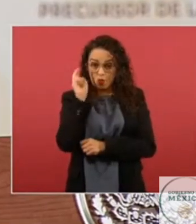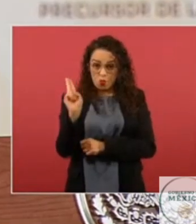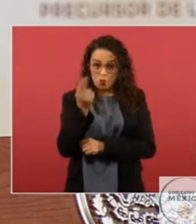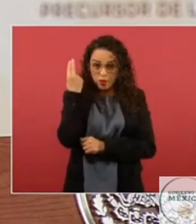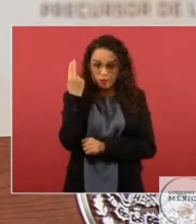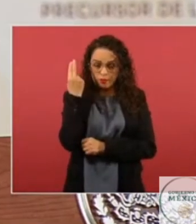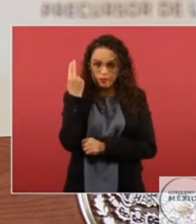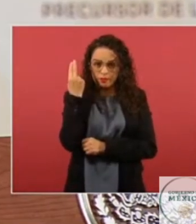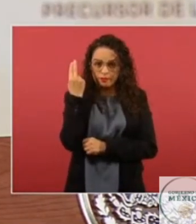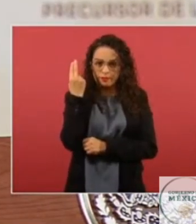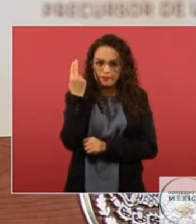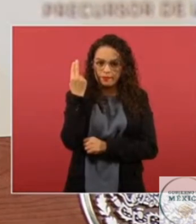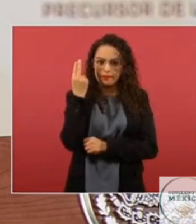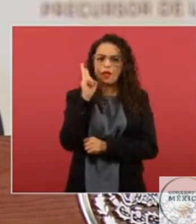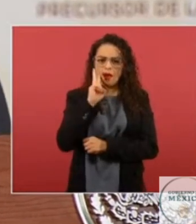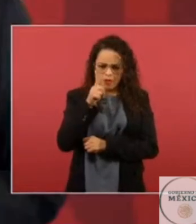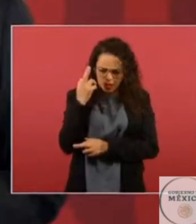cuántos